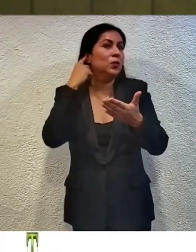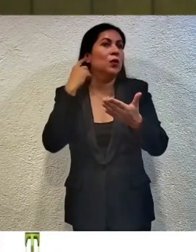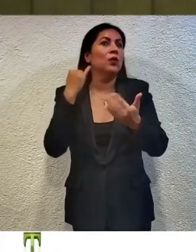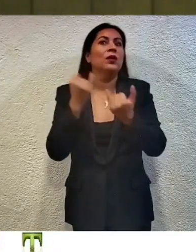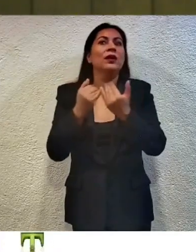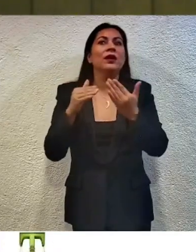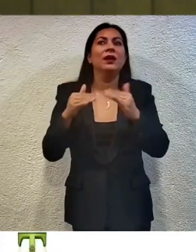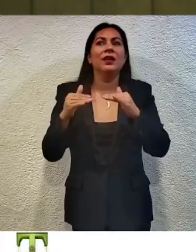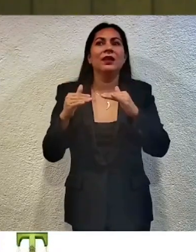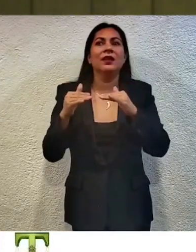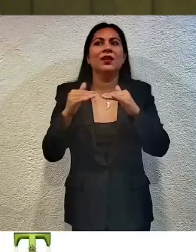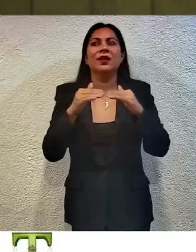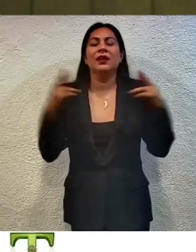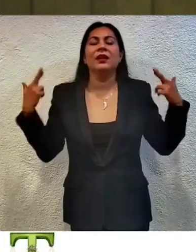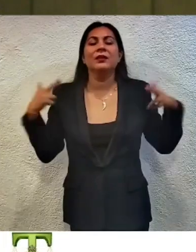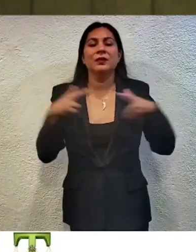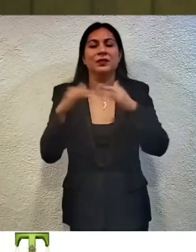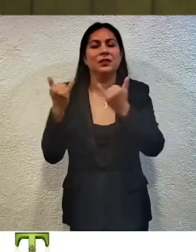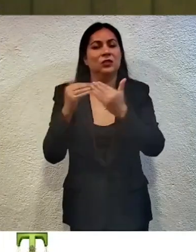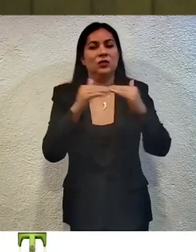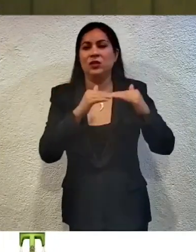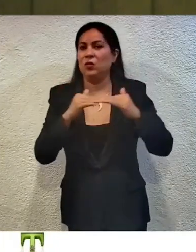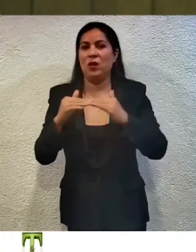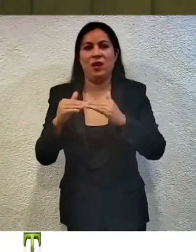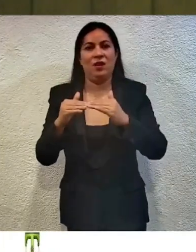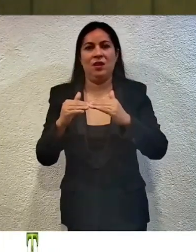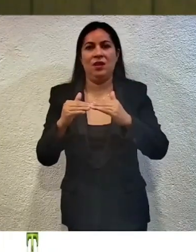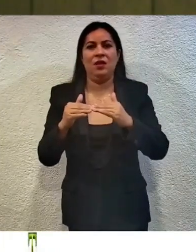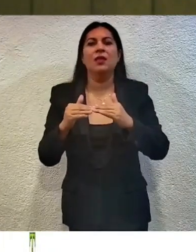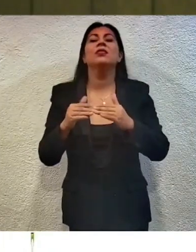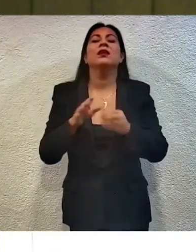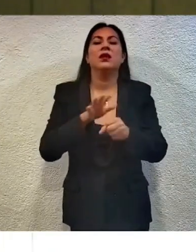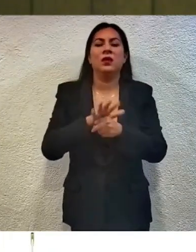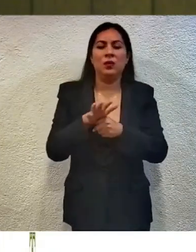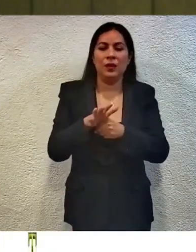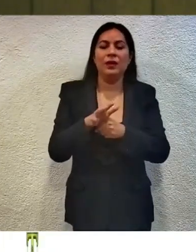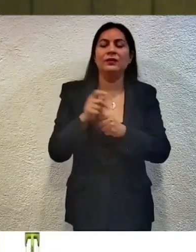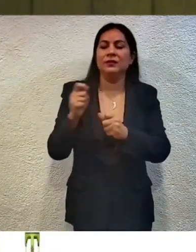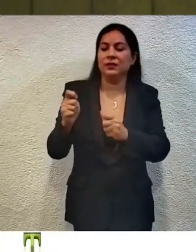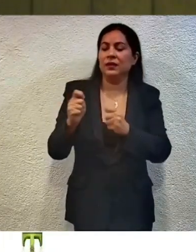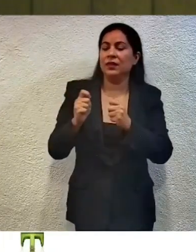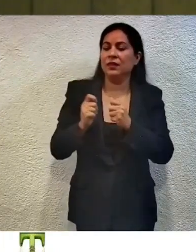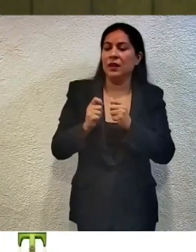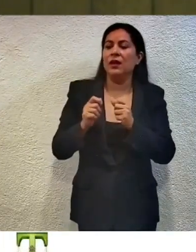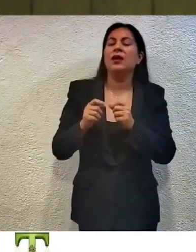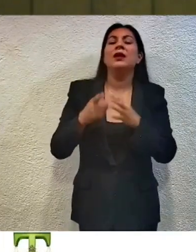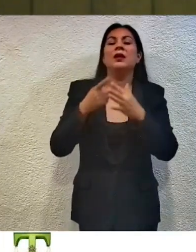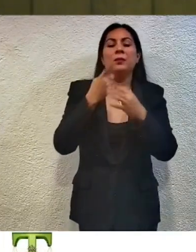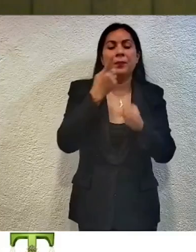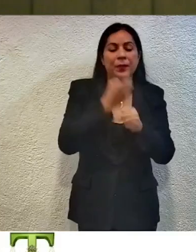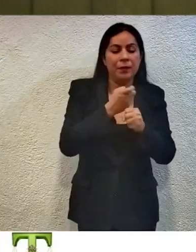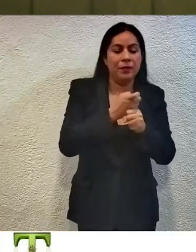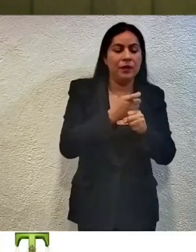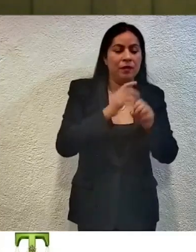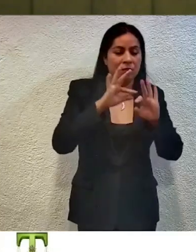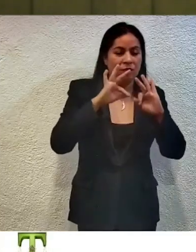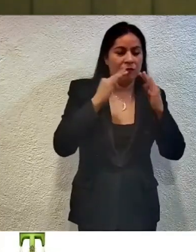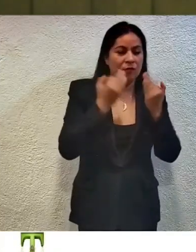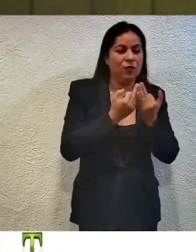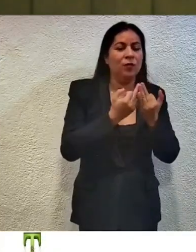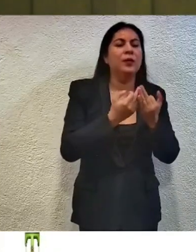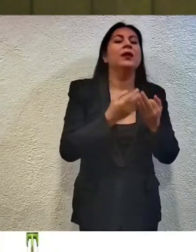principio de representación proporcional, de la cual se tomarán en un primer momento